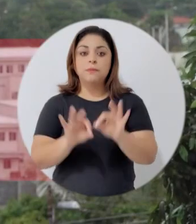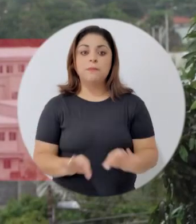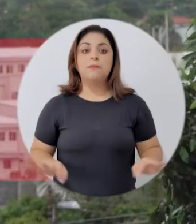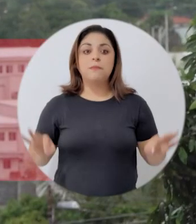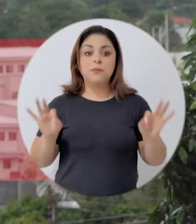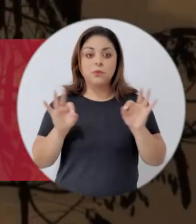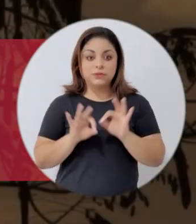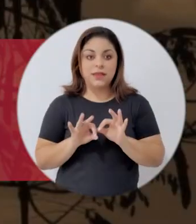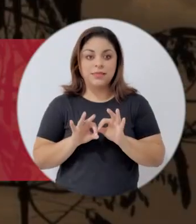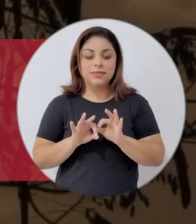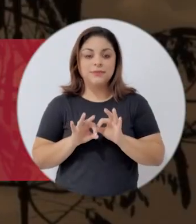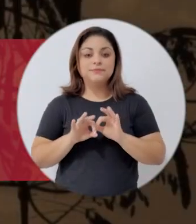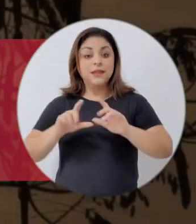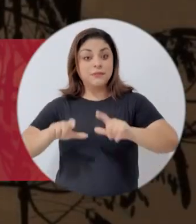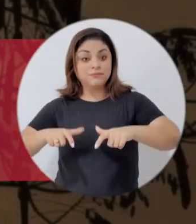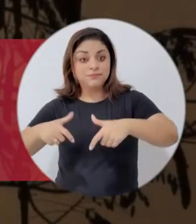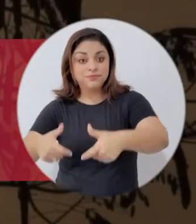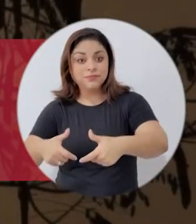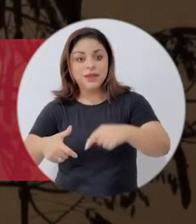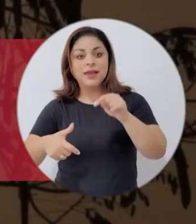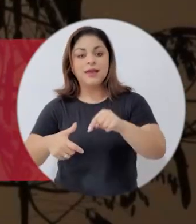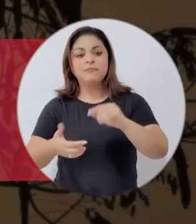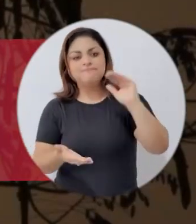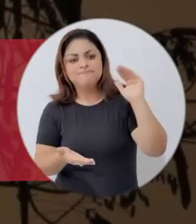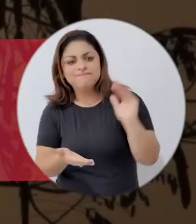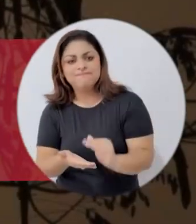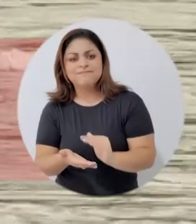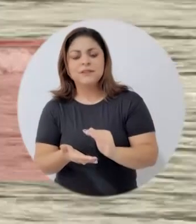sector residuos, disminuir la